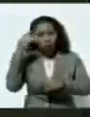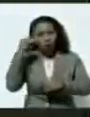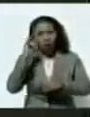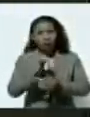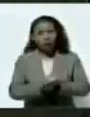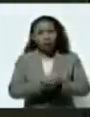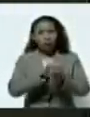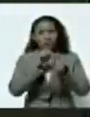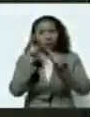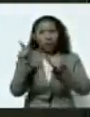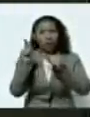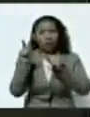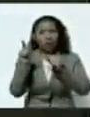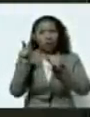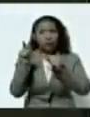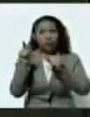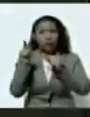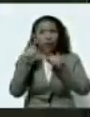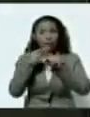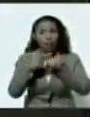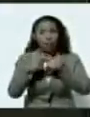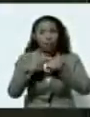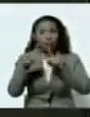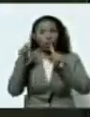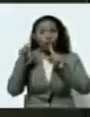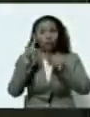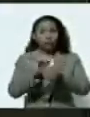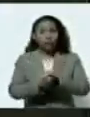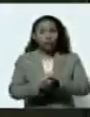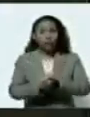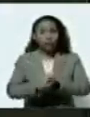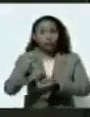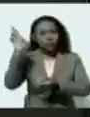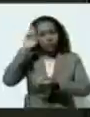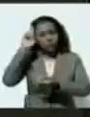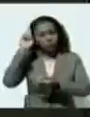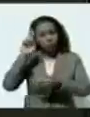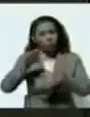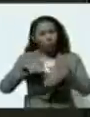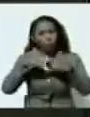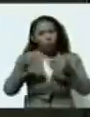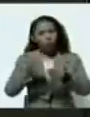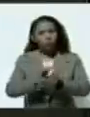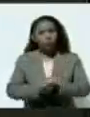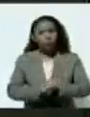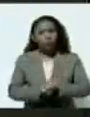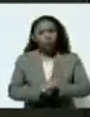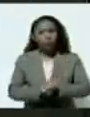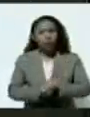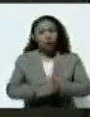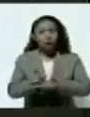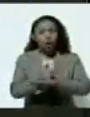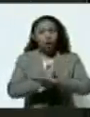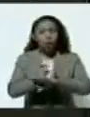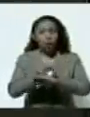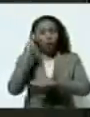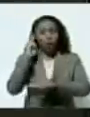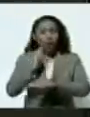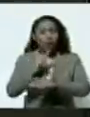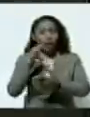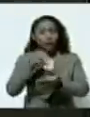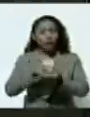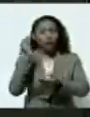es, entre otras, de las razones por la cual el gobierno bolivariano y el